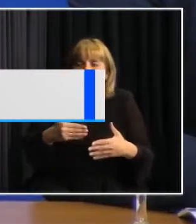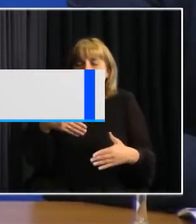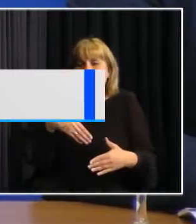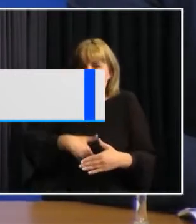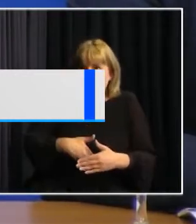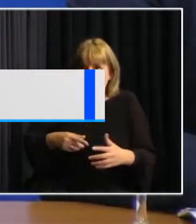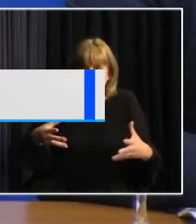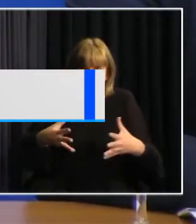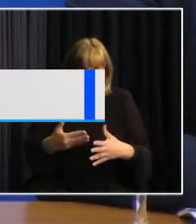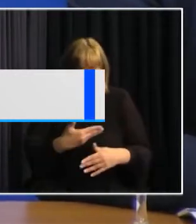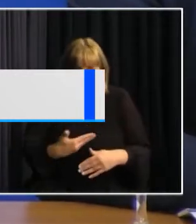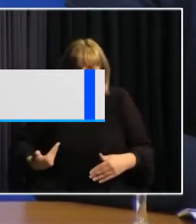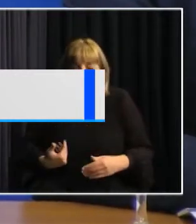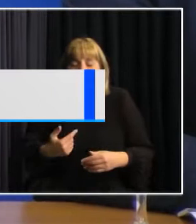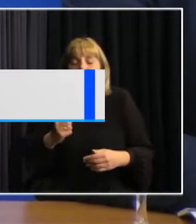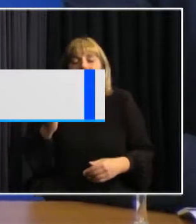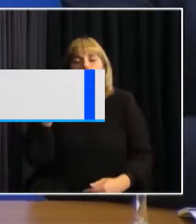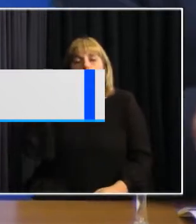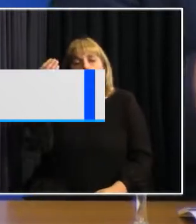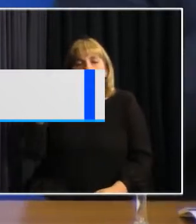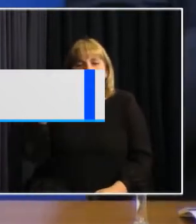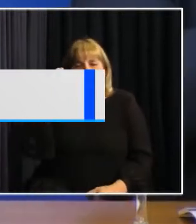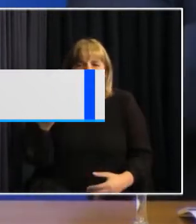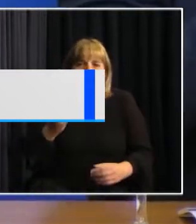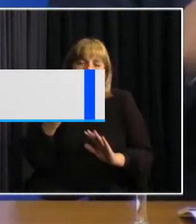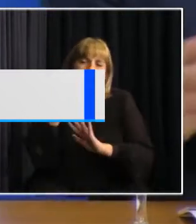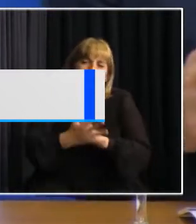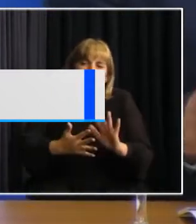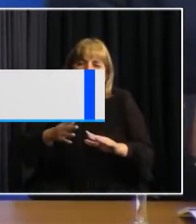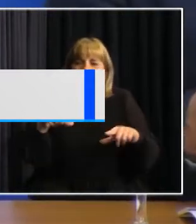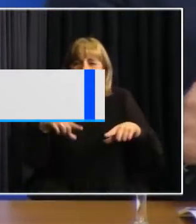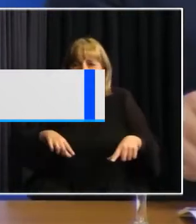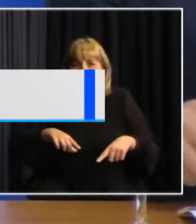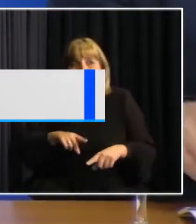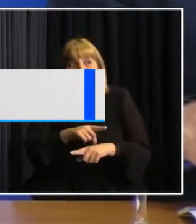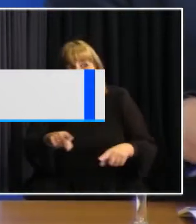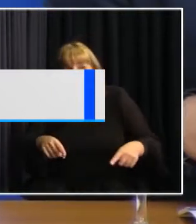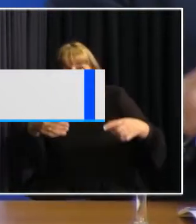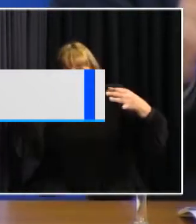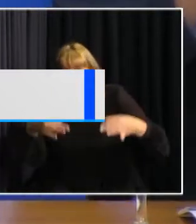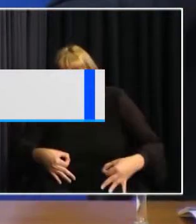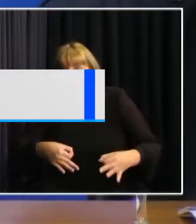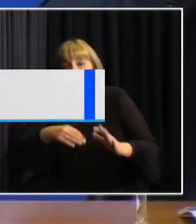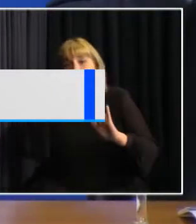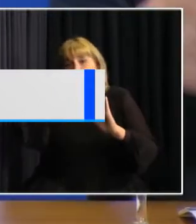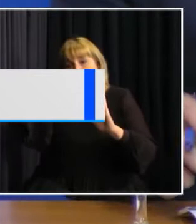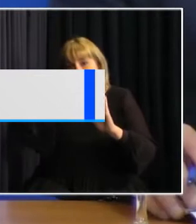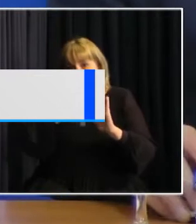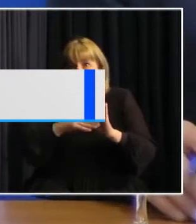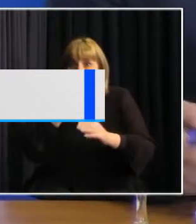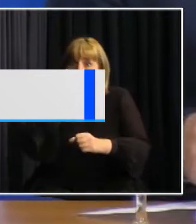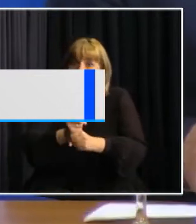y el congreso nacional de intendentes y el incumplimiento a las disposiciones que establece este protocolo